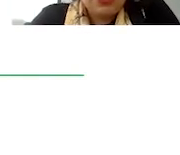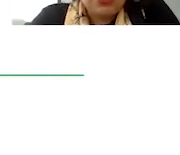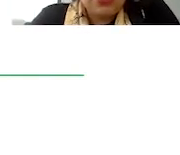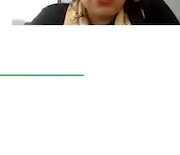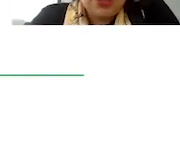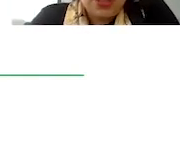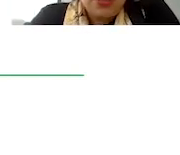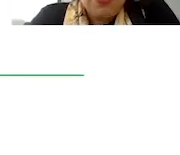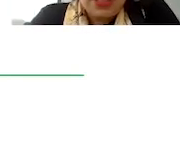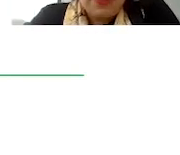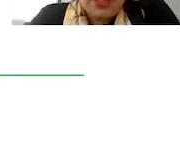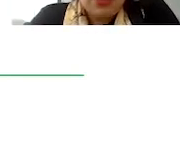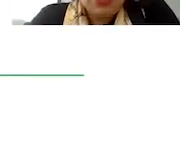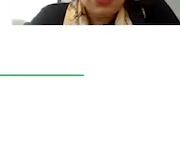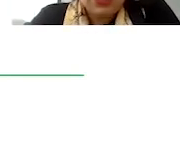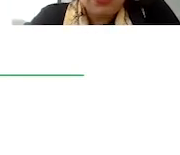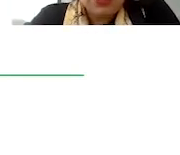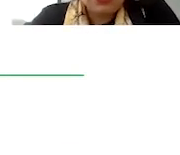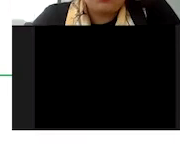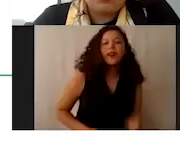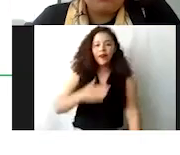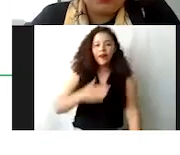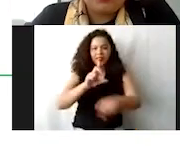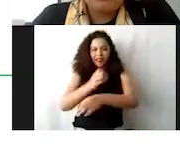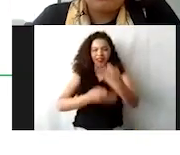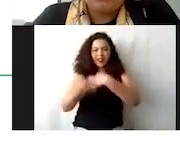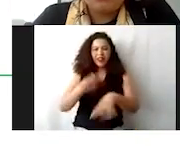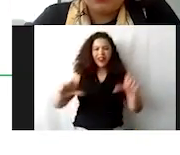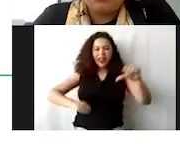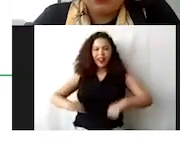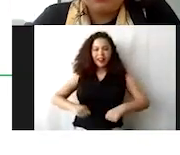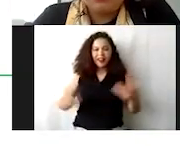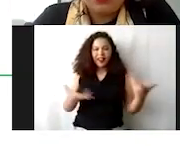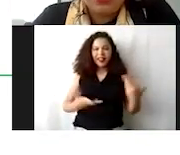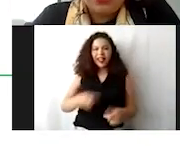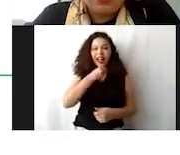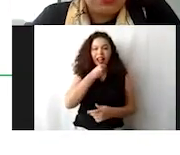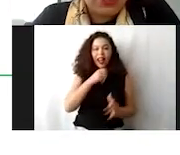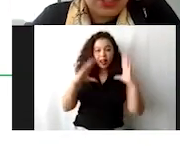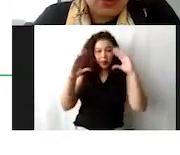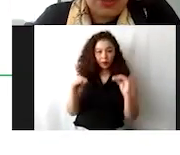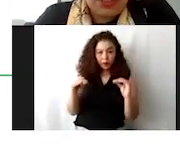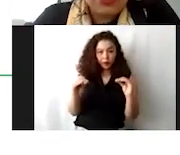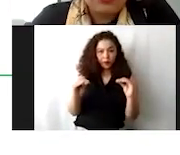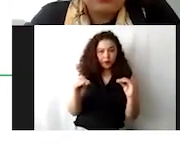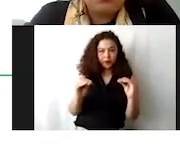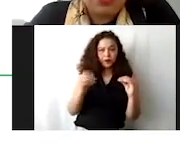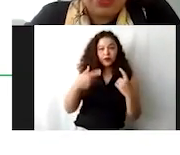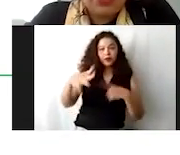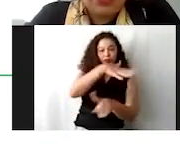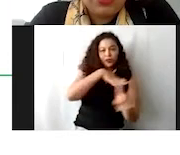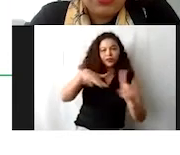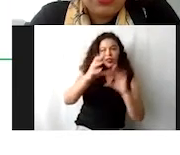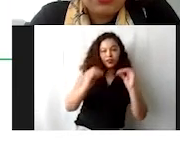Buenos días a todas y todos. Para llevar a cabo nuestra actividad les recordamos mantener sus micrófonos apagados y considerar su ambiente al encender